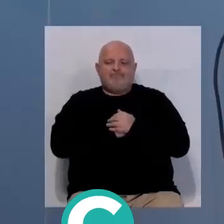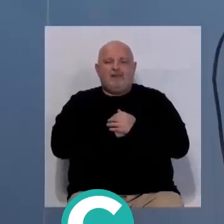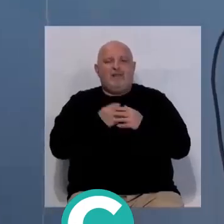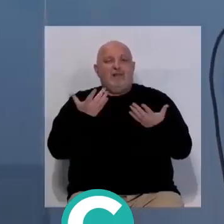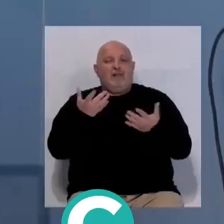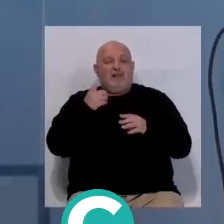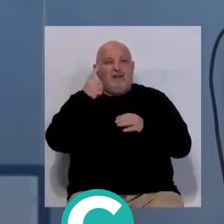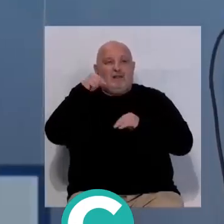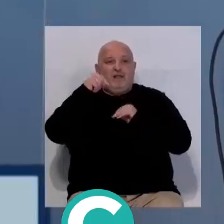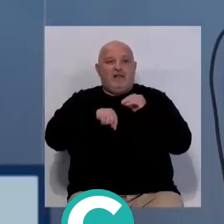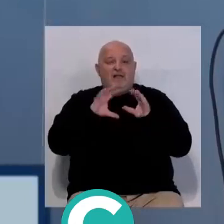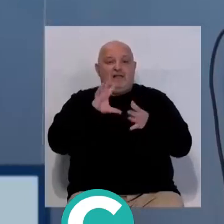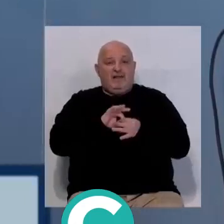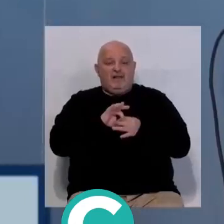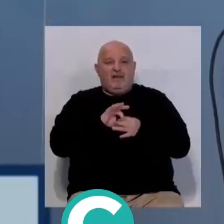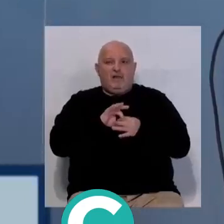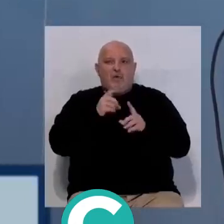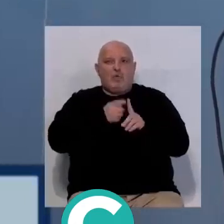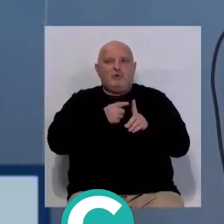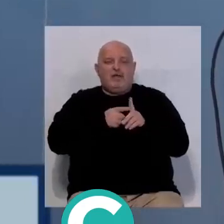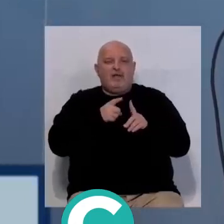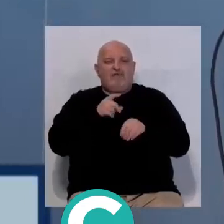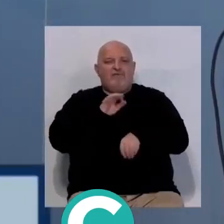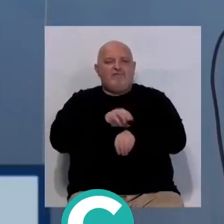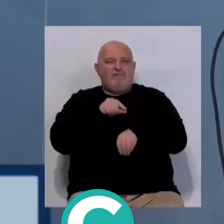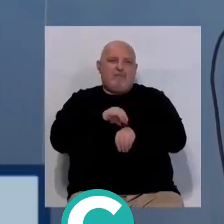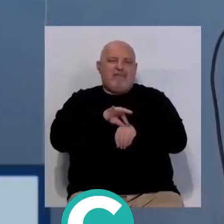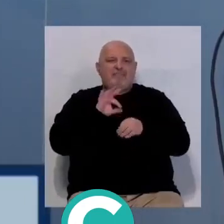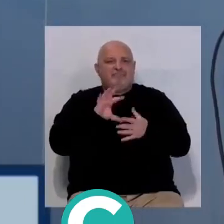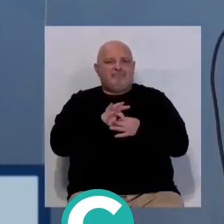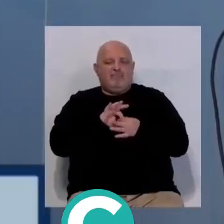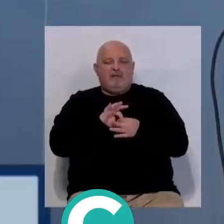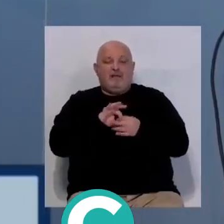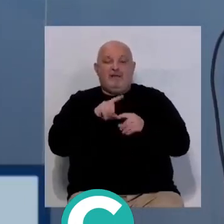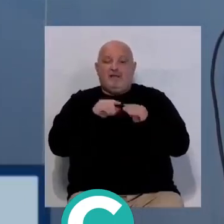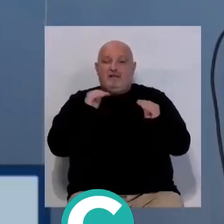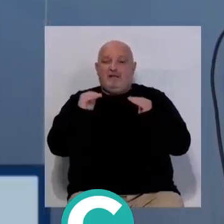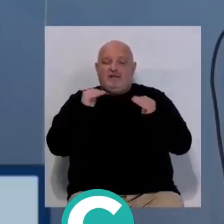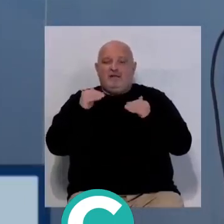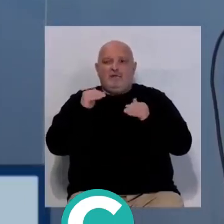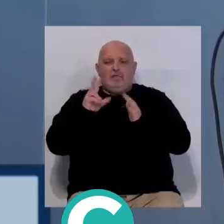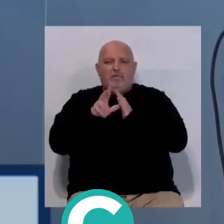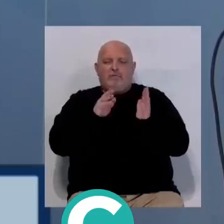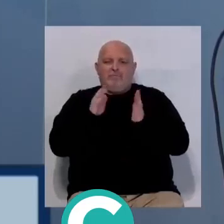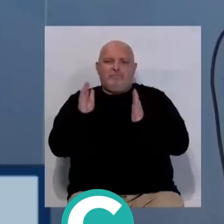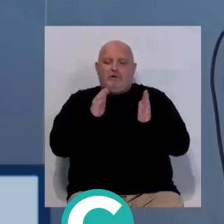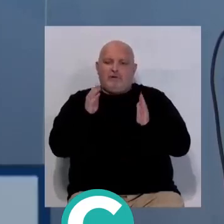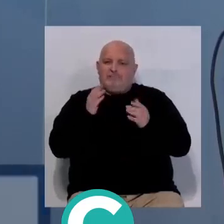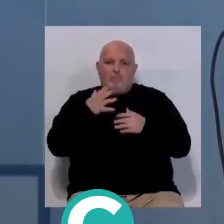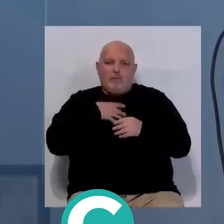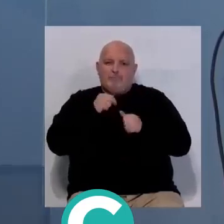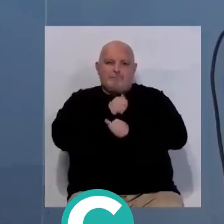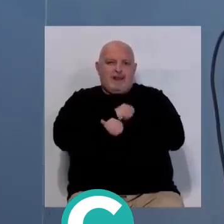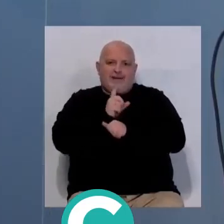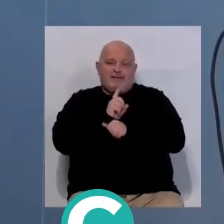clave es que nos manejamos en una enfermedad en la que los tiempos y las demoras son críticos. ¿Qué